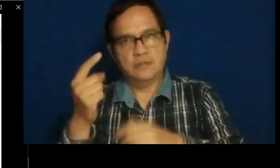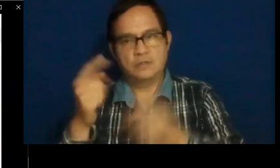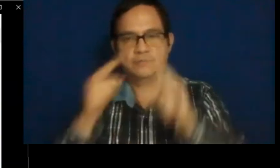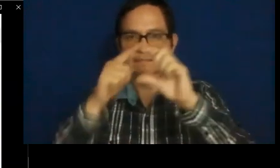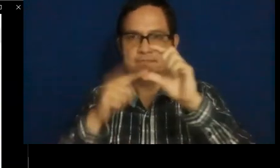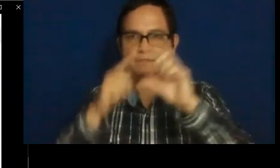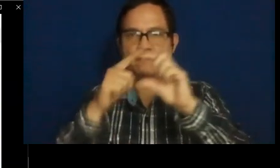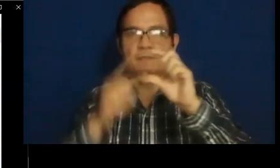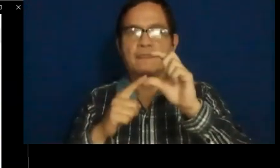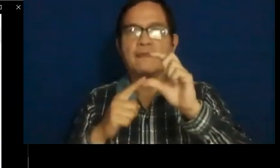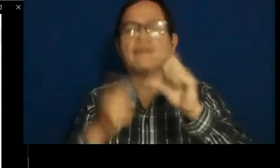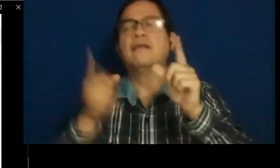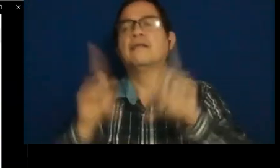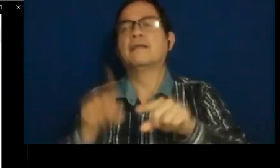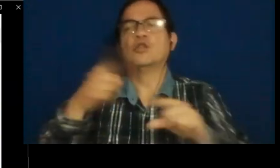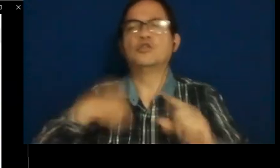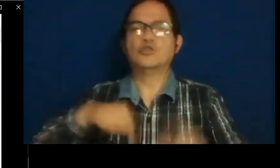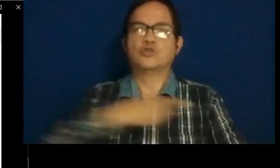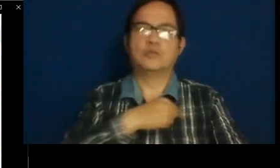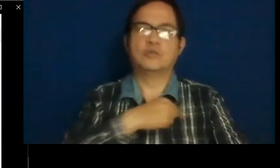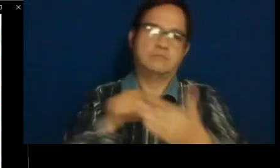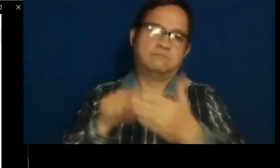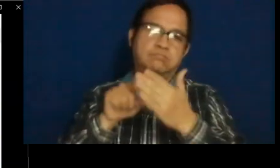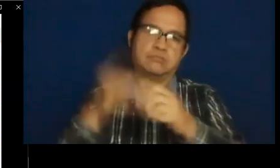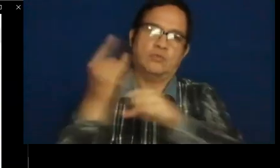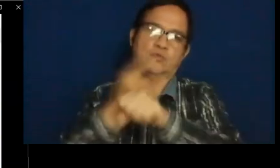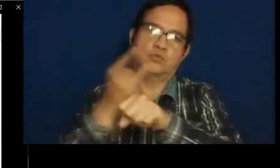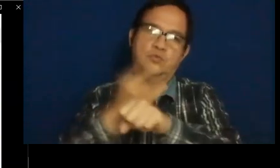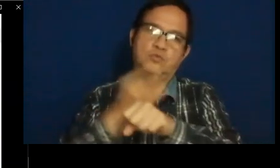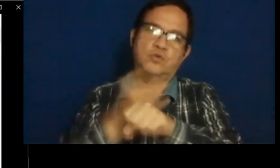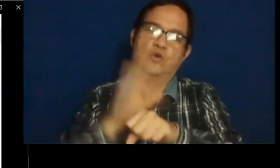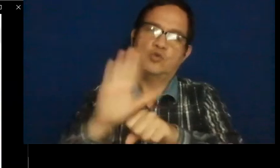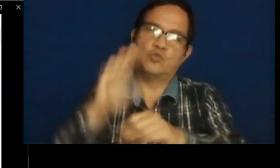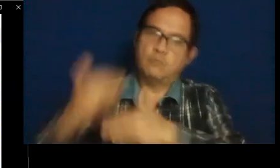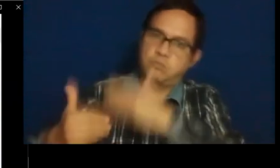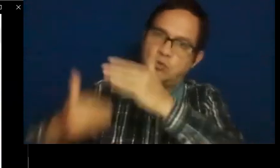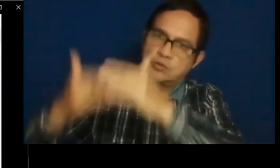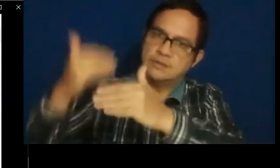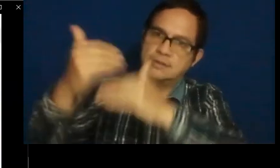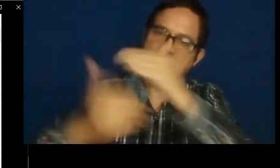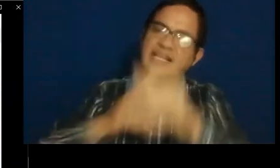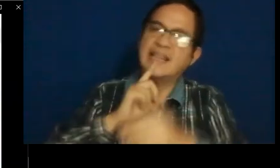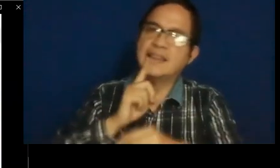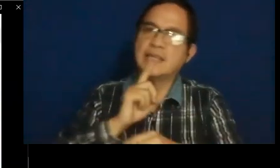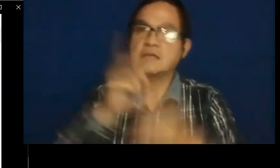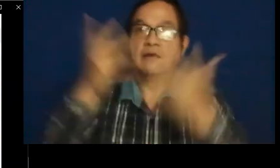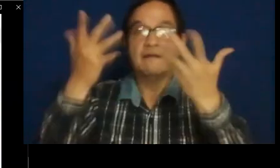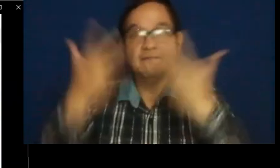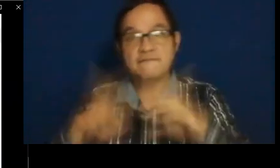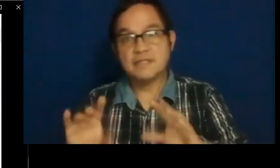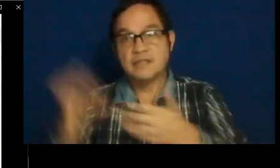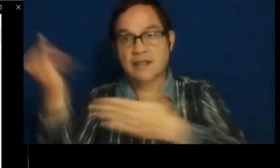ecuación. Y nosotros vamos a obtener esa ecuación utilizando, digamos que el procedimiento que dice acá. Entonces, después de tener la